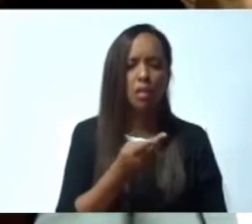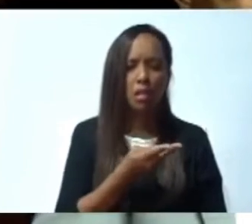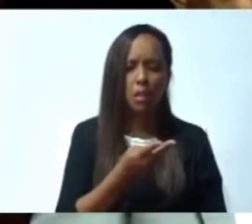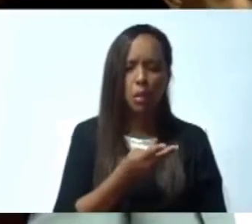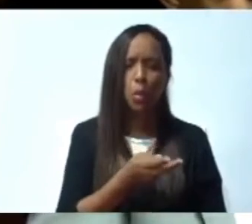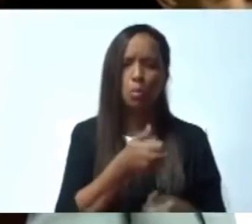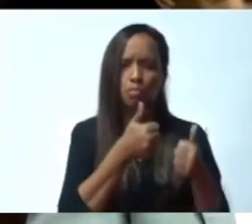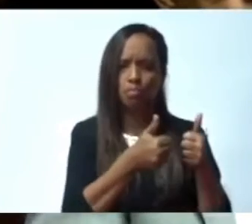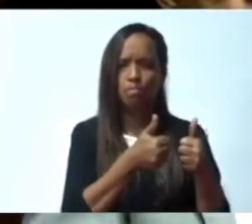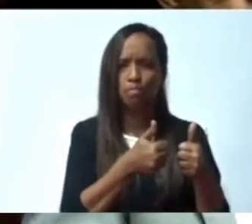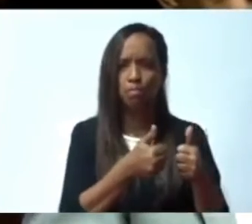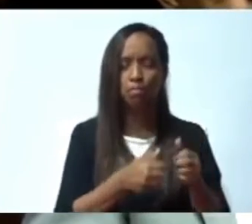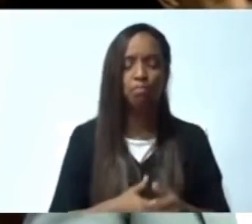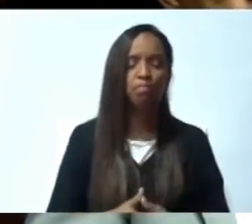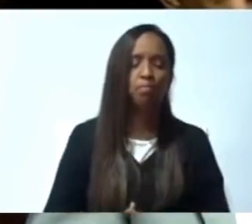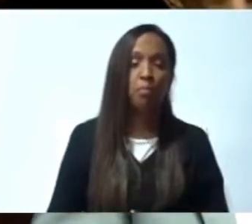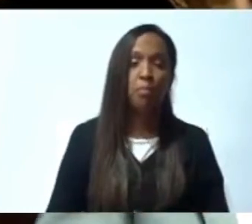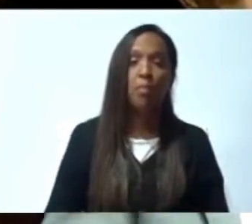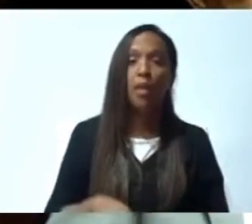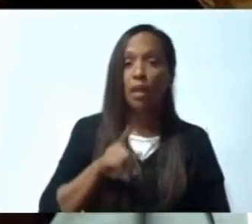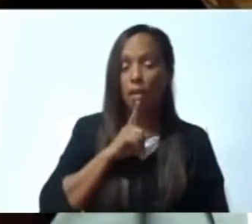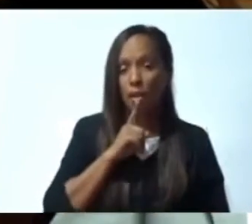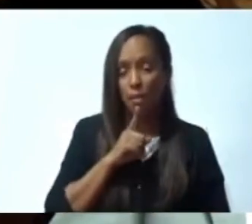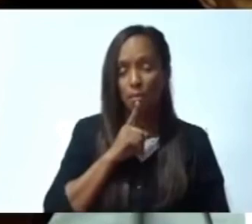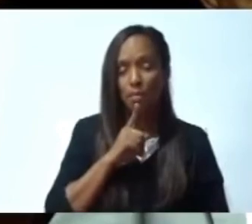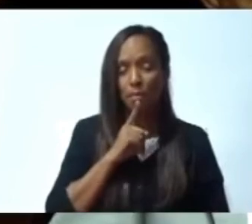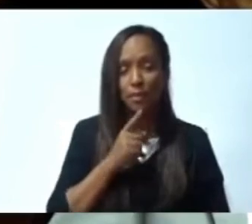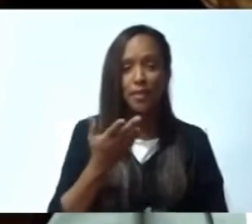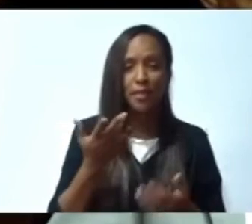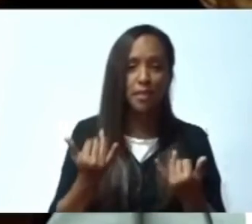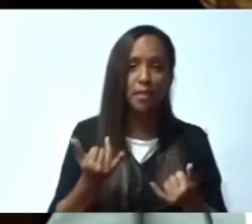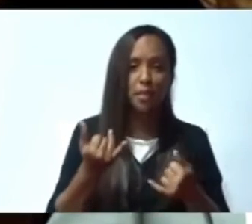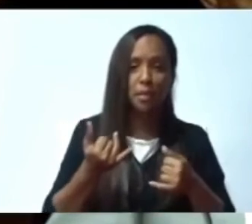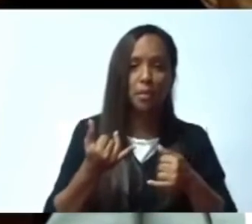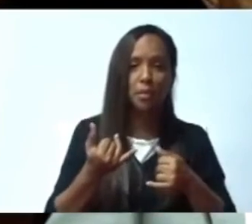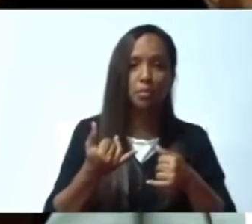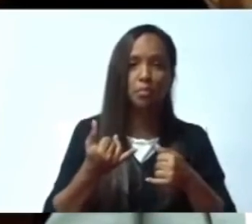y las modas evidentemente que son para bien o para mal. En este caso, una moda que ha sido para